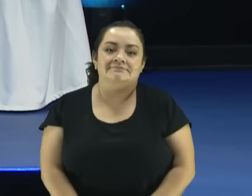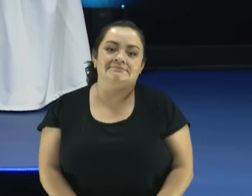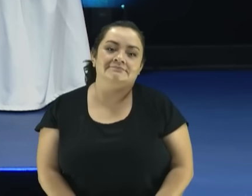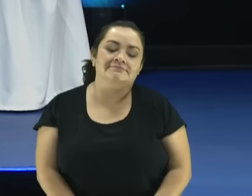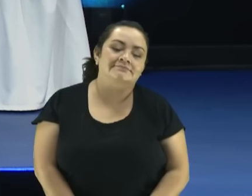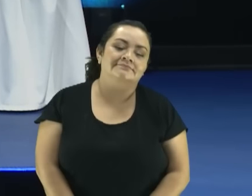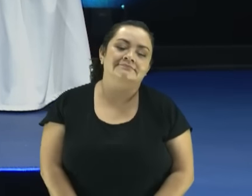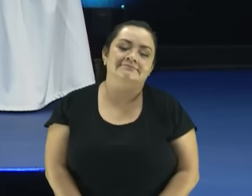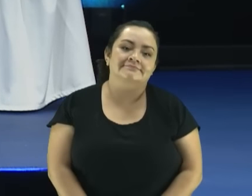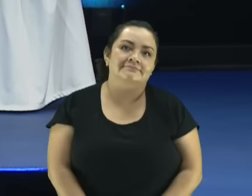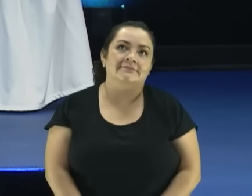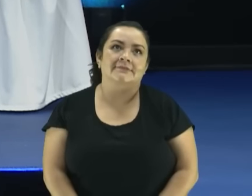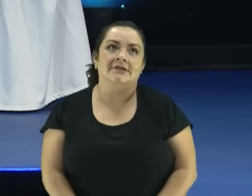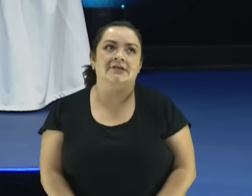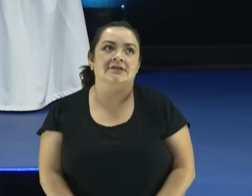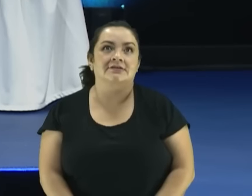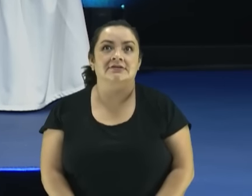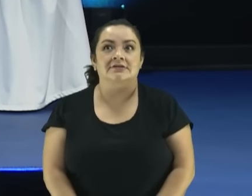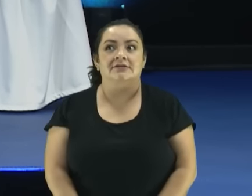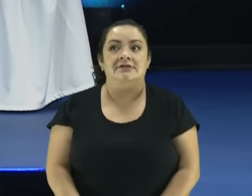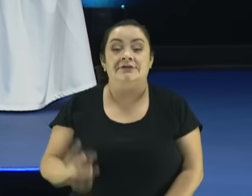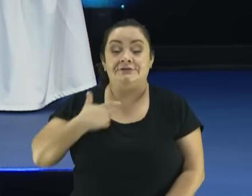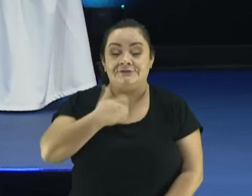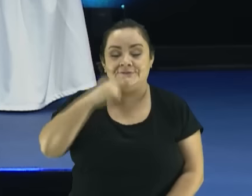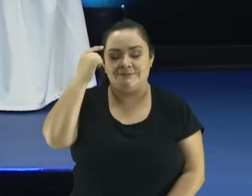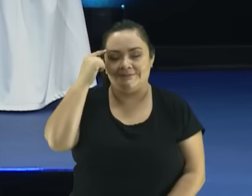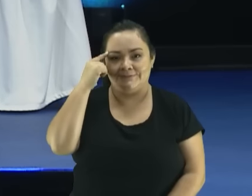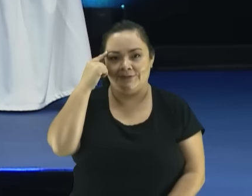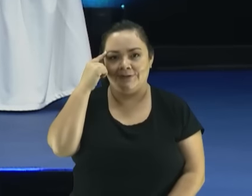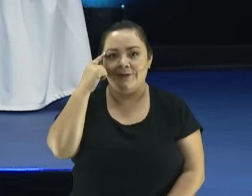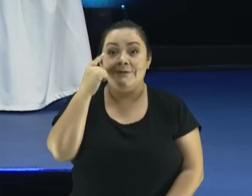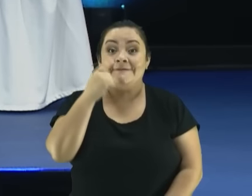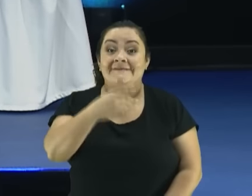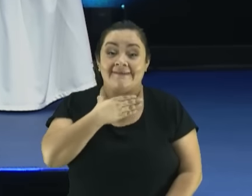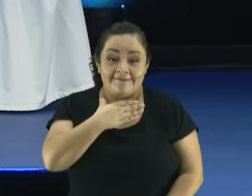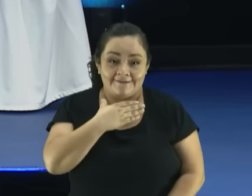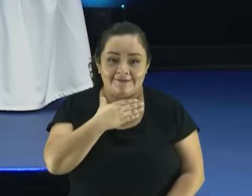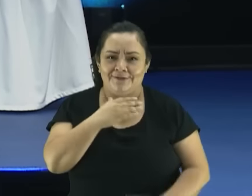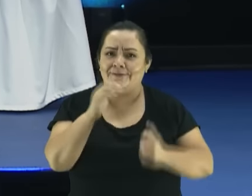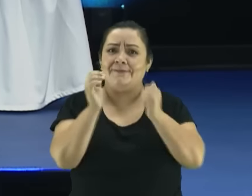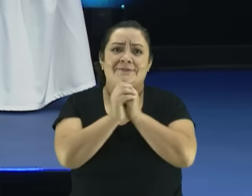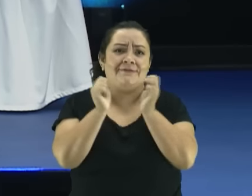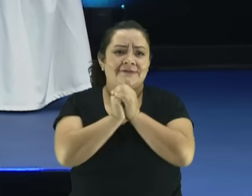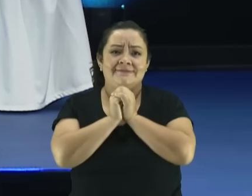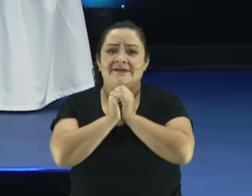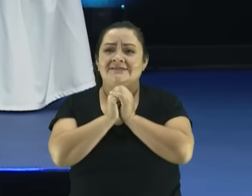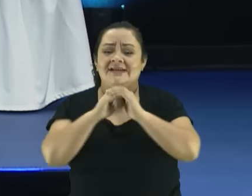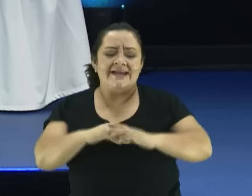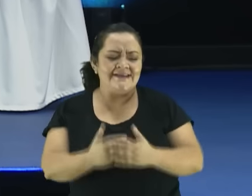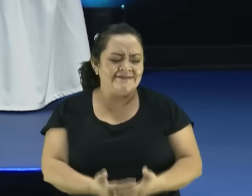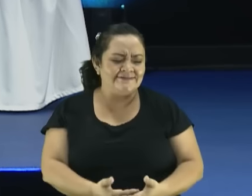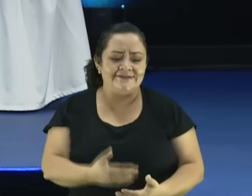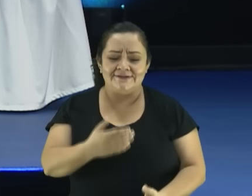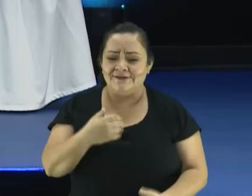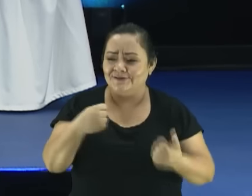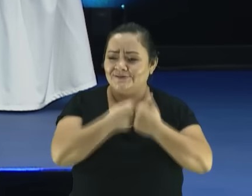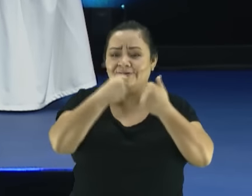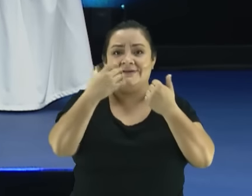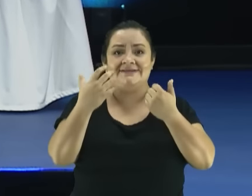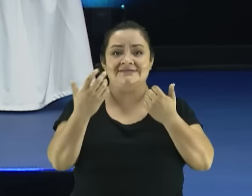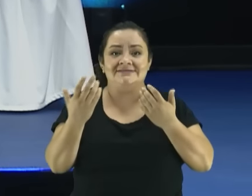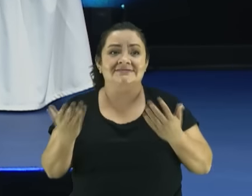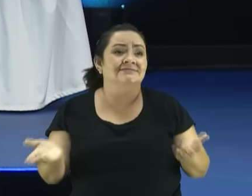retroceder Cuántas pruebas han pasado Cuántas deudas embarazos faos embargos choques